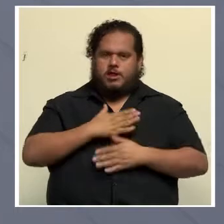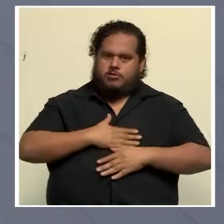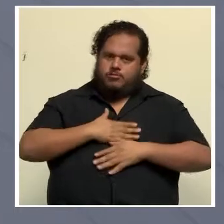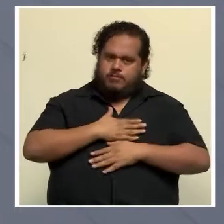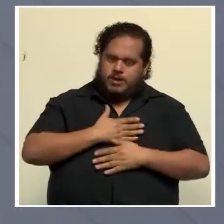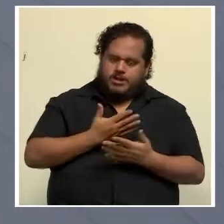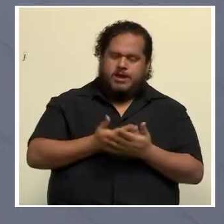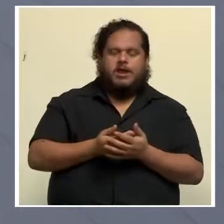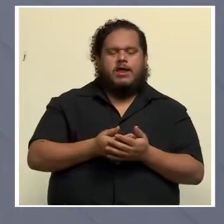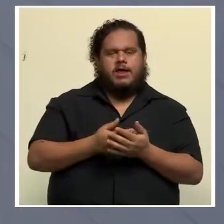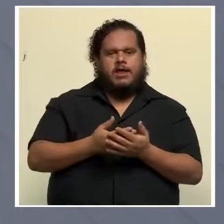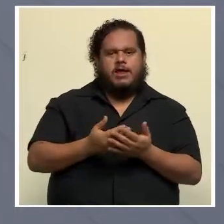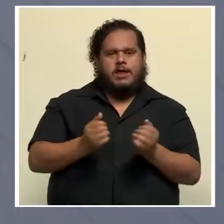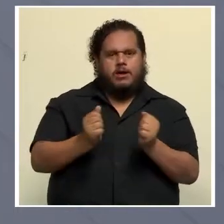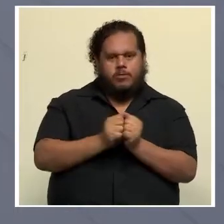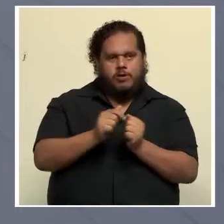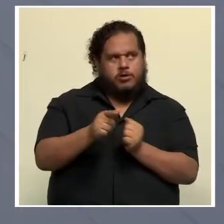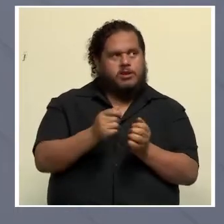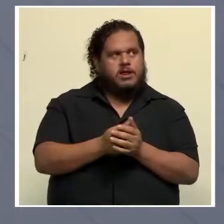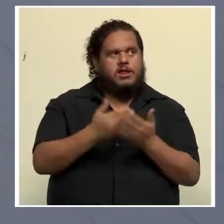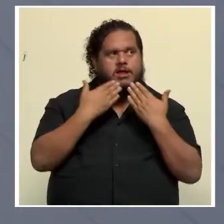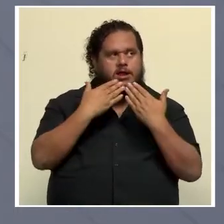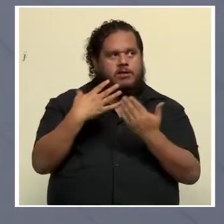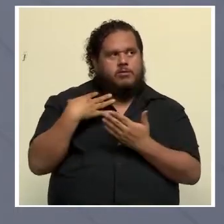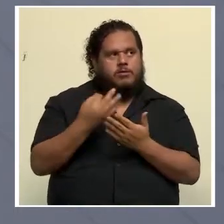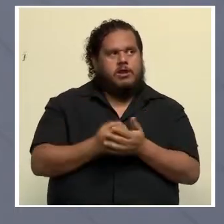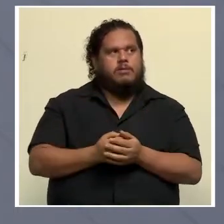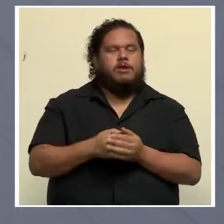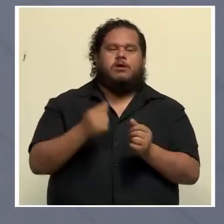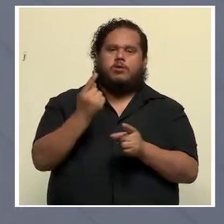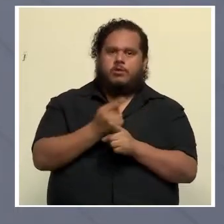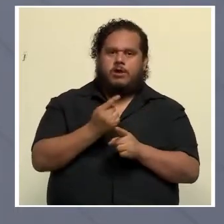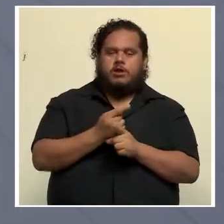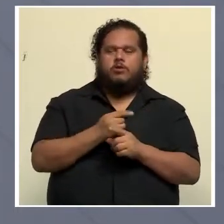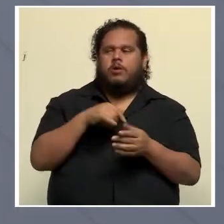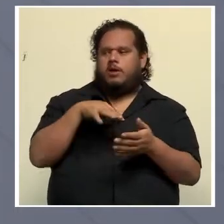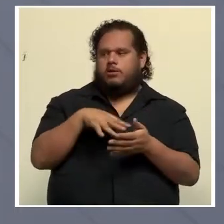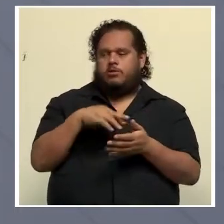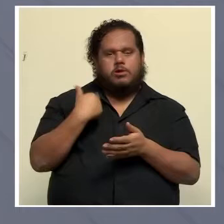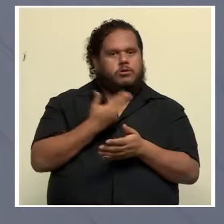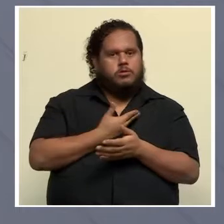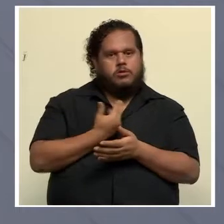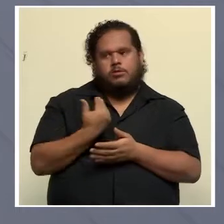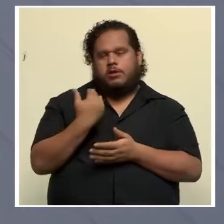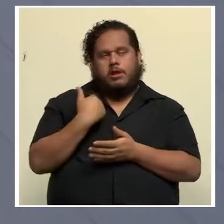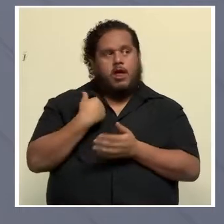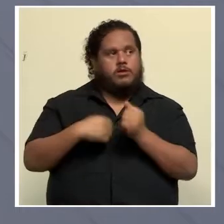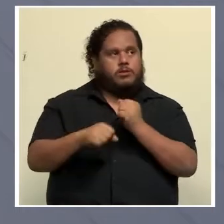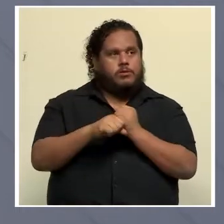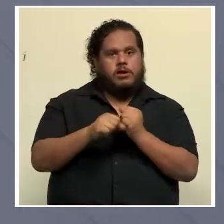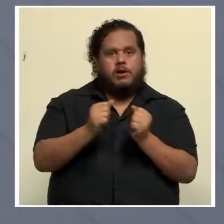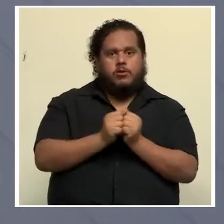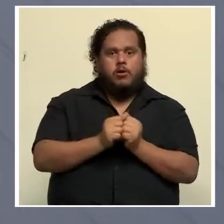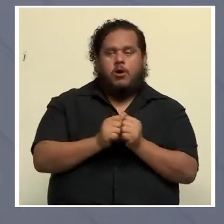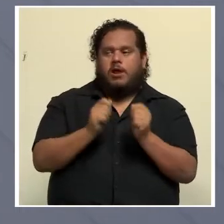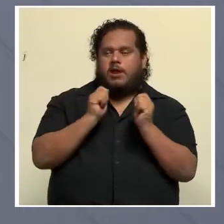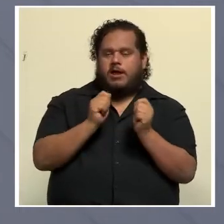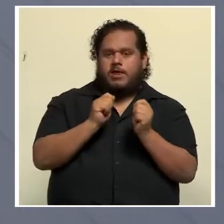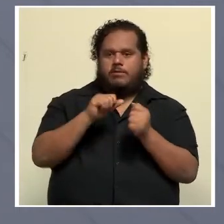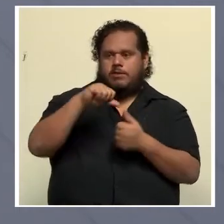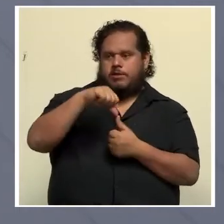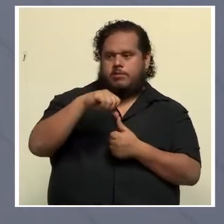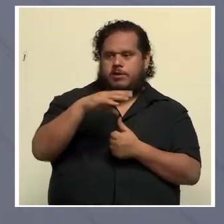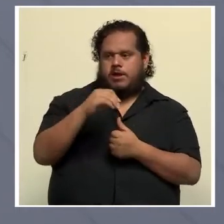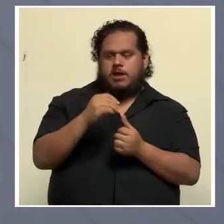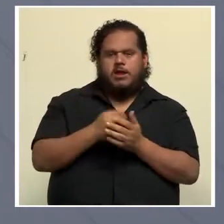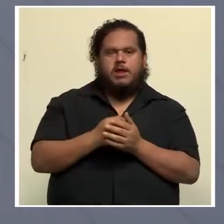acá con ustedes. Muchas gracias por la invitación. Sí, efectivamente, en el estudio que nosotros acabamos de publicar con la Academia de Centroamérica y la